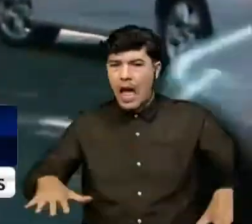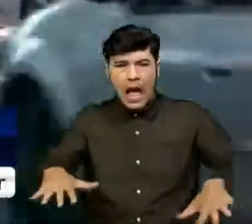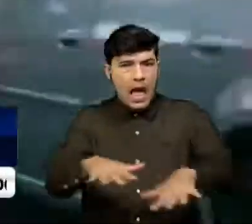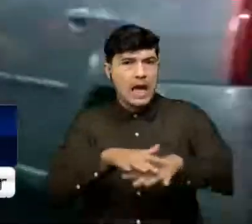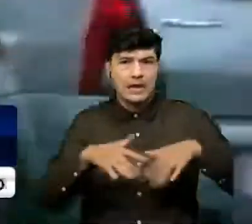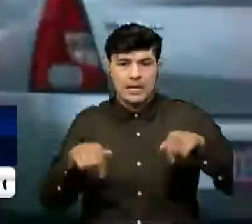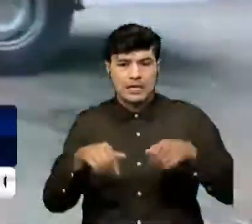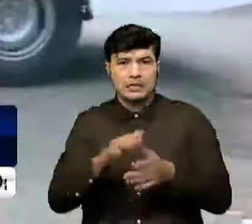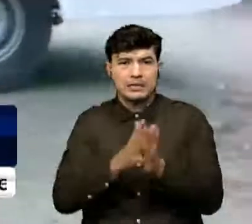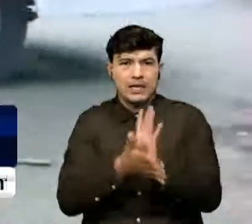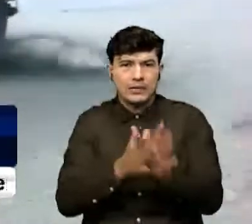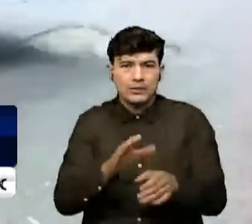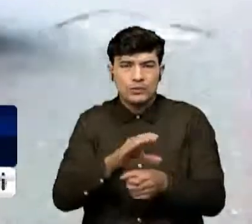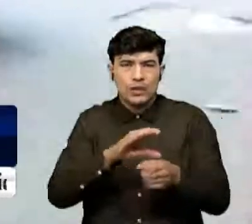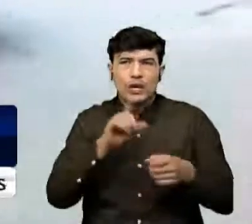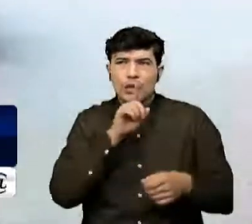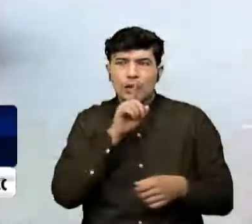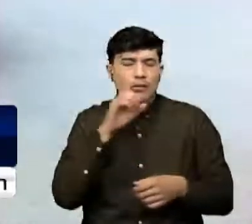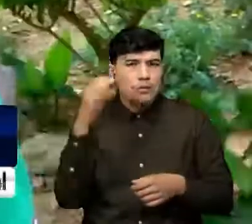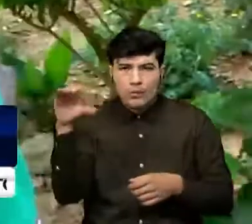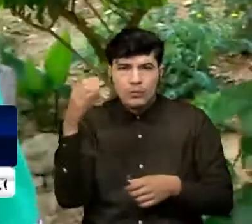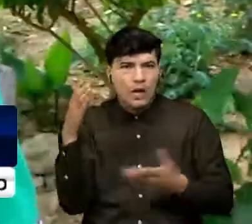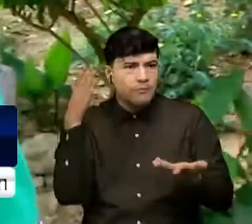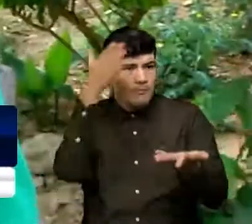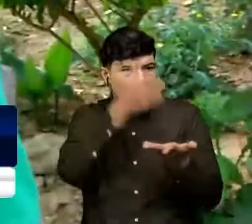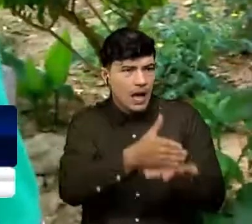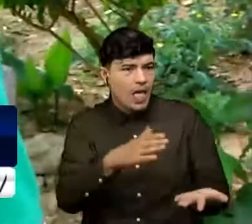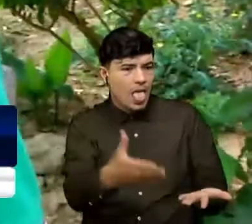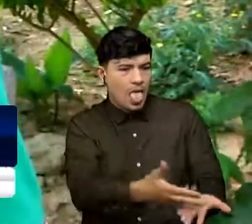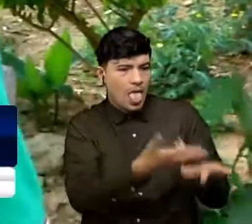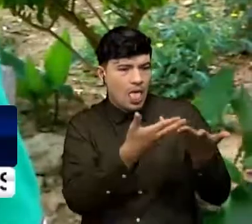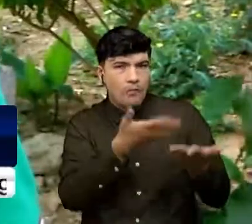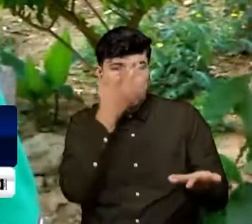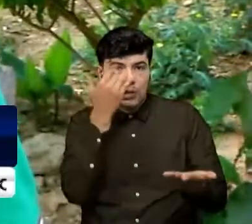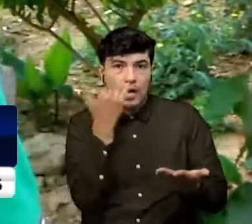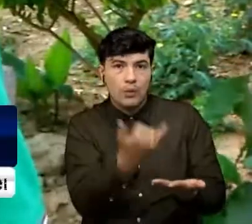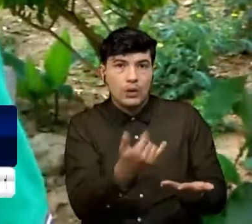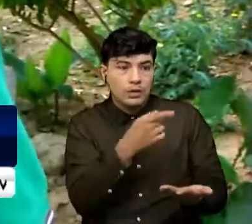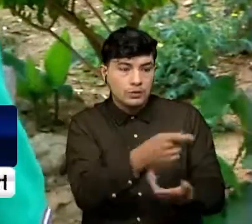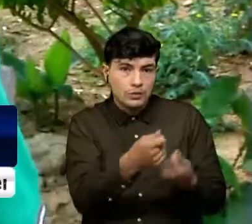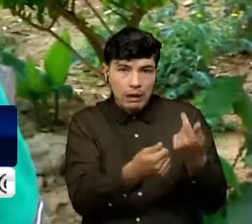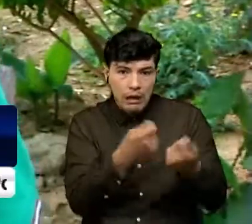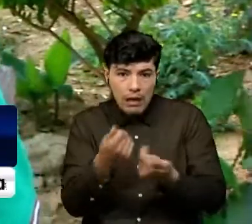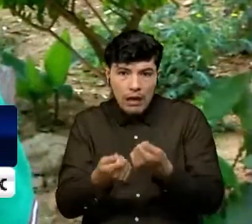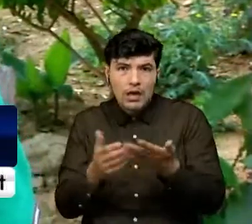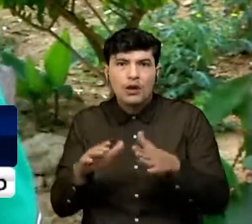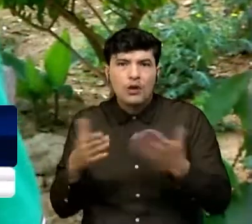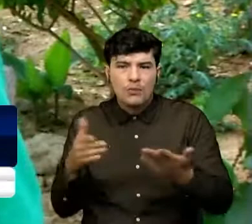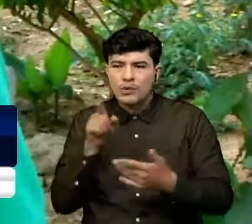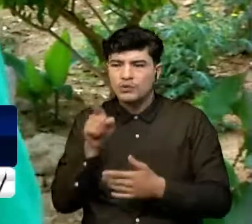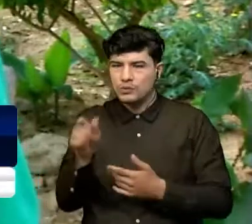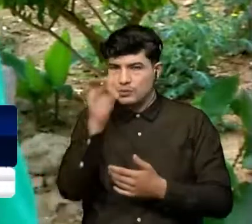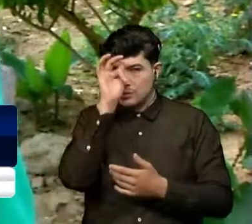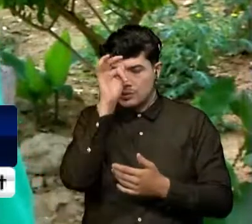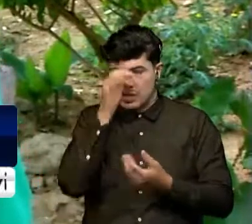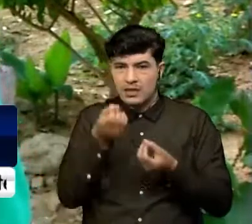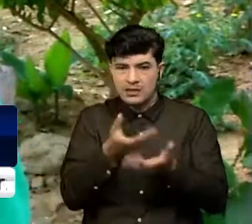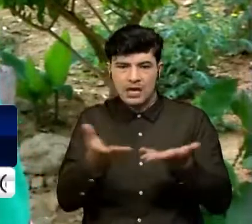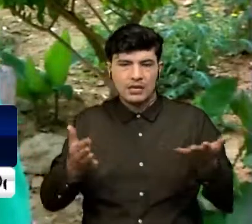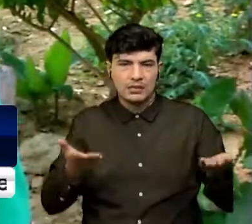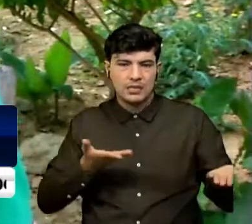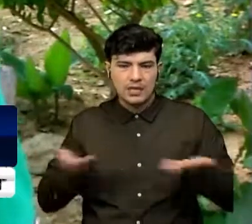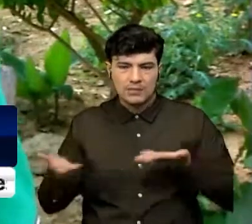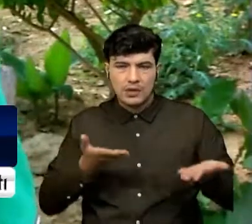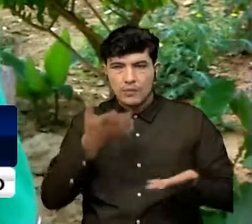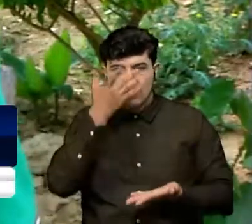y el área metropolitana para ir a recoger ese accidente, porque se convirtió en un negocio a través de las clínicas que prestan estos servicios, porque